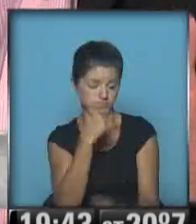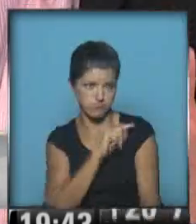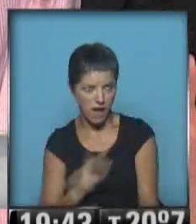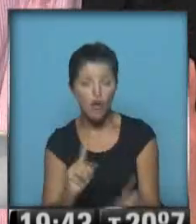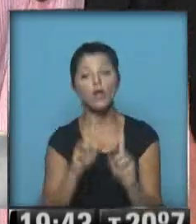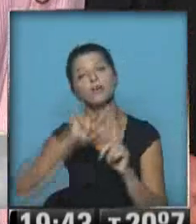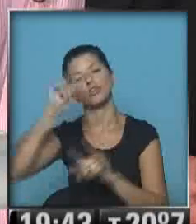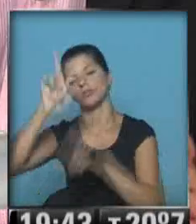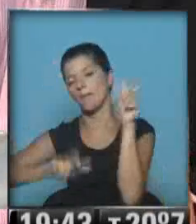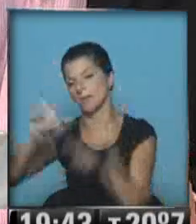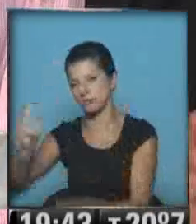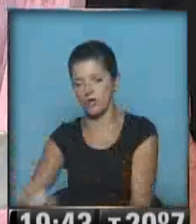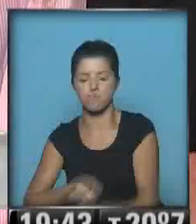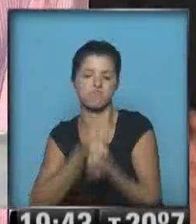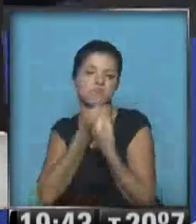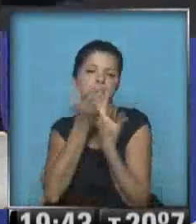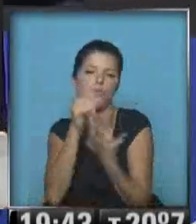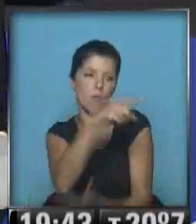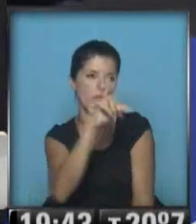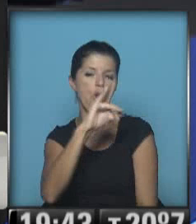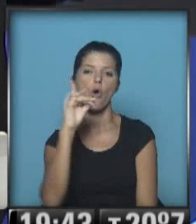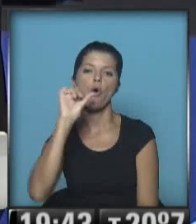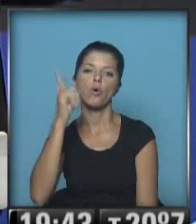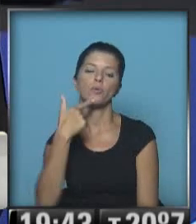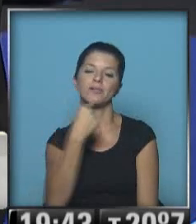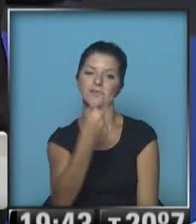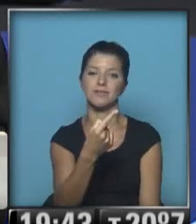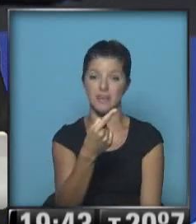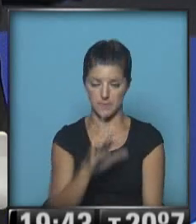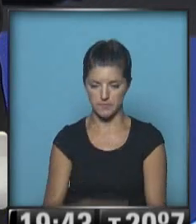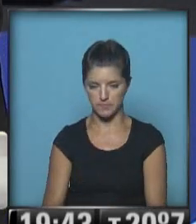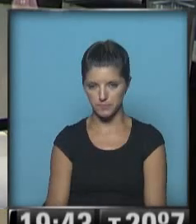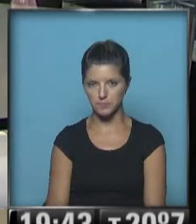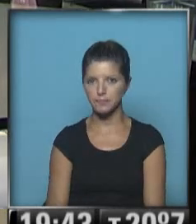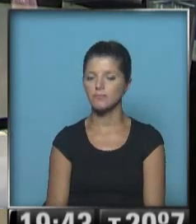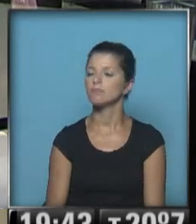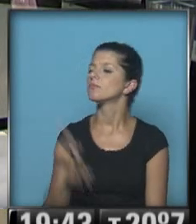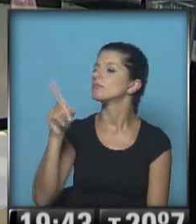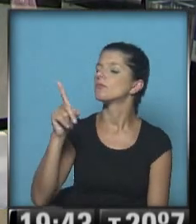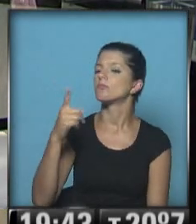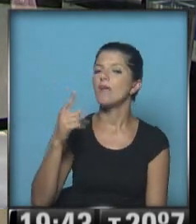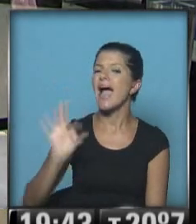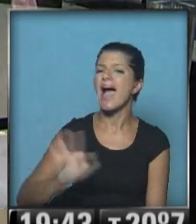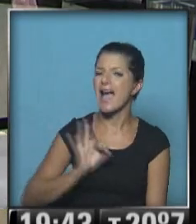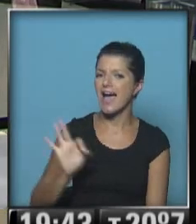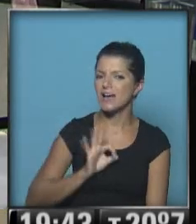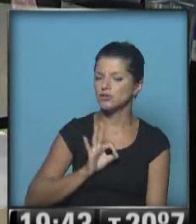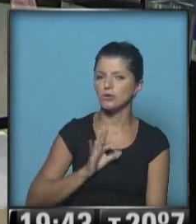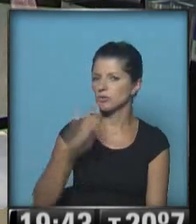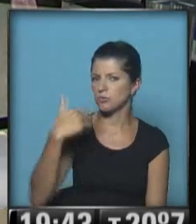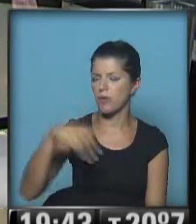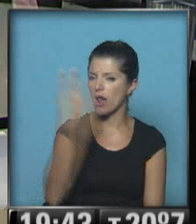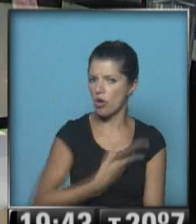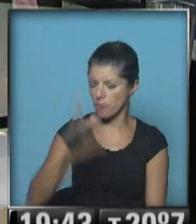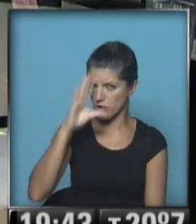bueno largó como decía Luis no son ideólogos Emilio en En qué año en qué año A cuánto de llegada La dictadura